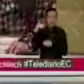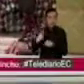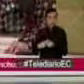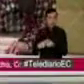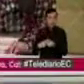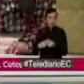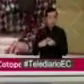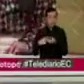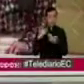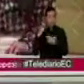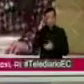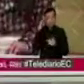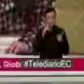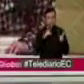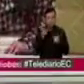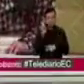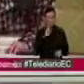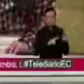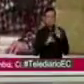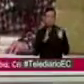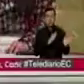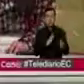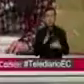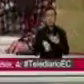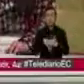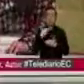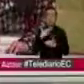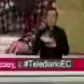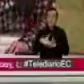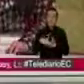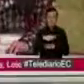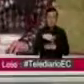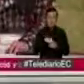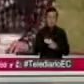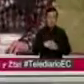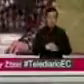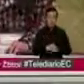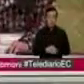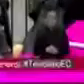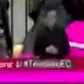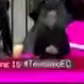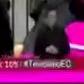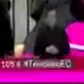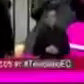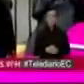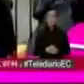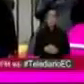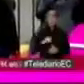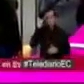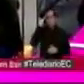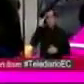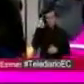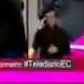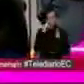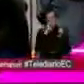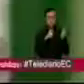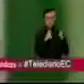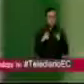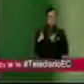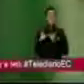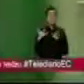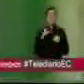a que el contingente policial estaba listo en los exteriores de la Casa de Salud. El movimiento policial se intensificó a partir